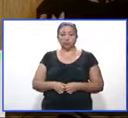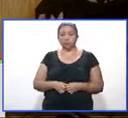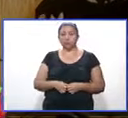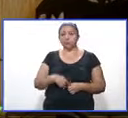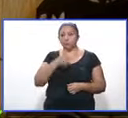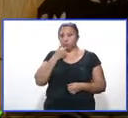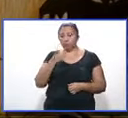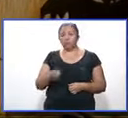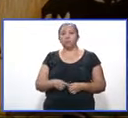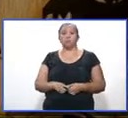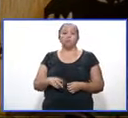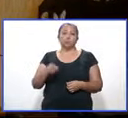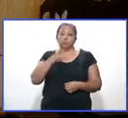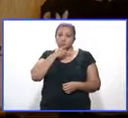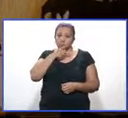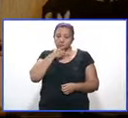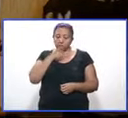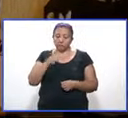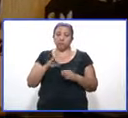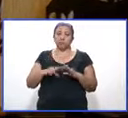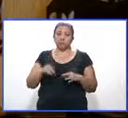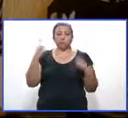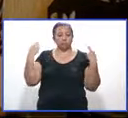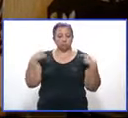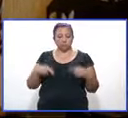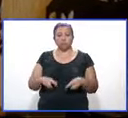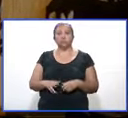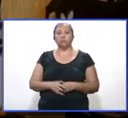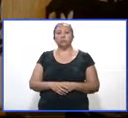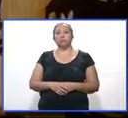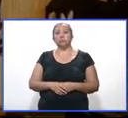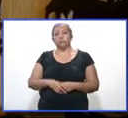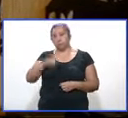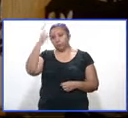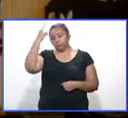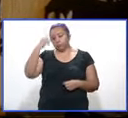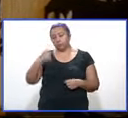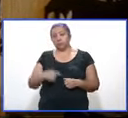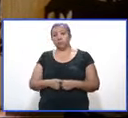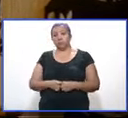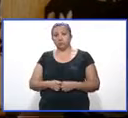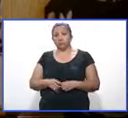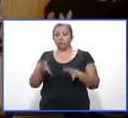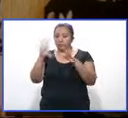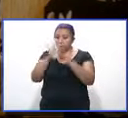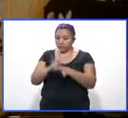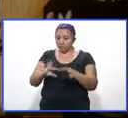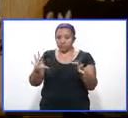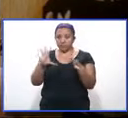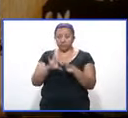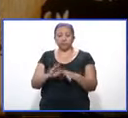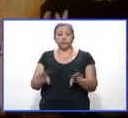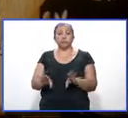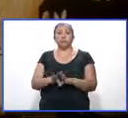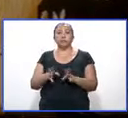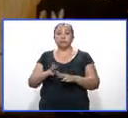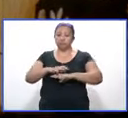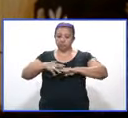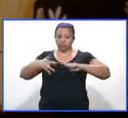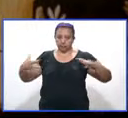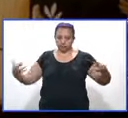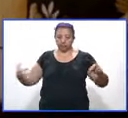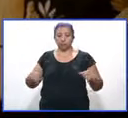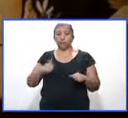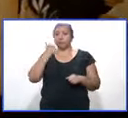facilitador, tutor, padre de familia, maestro, por supuesto, para explicar cómo generar esa interacción con